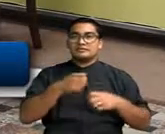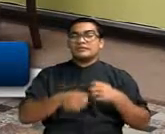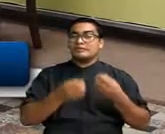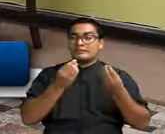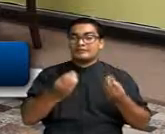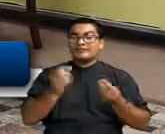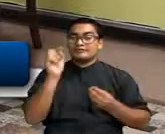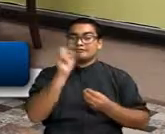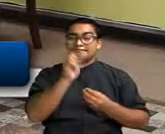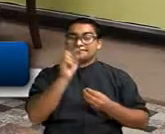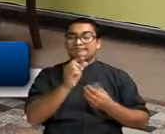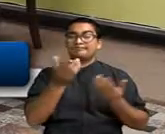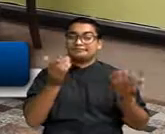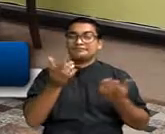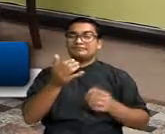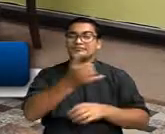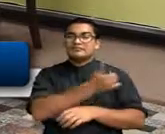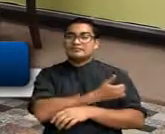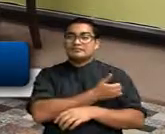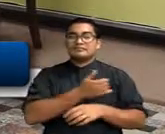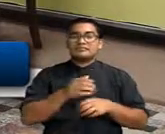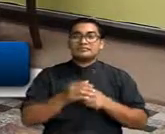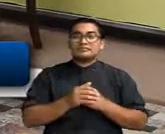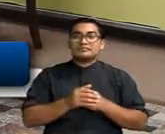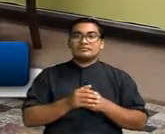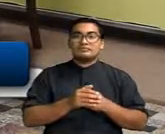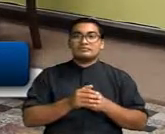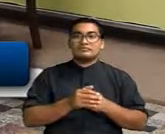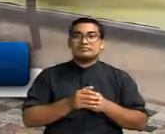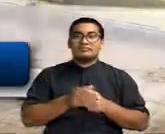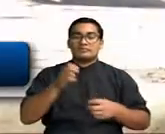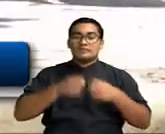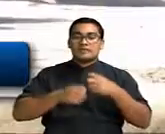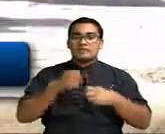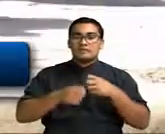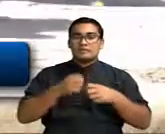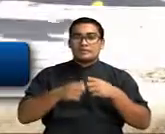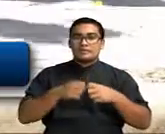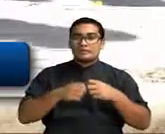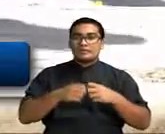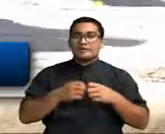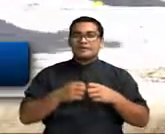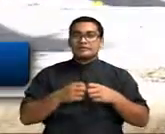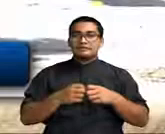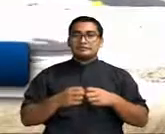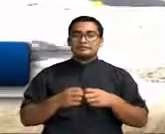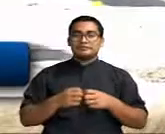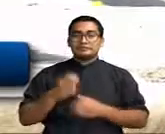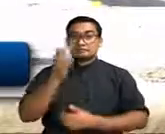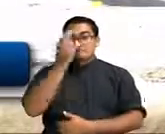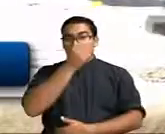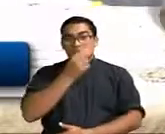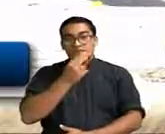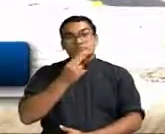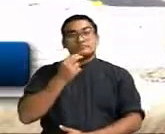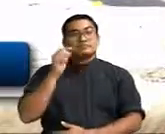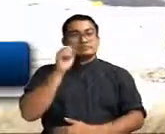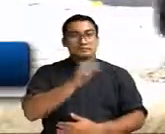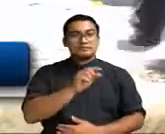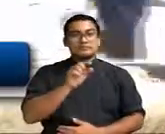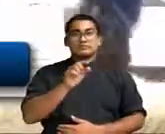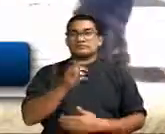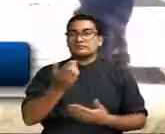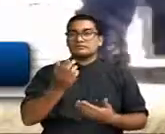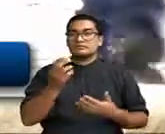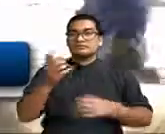se diagnostican. Es la segunda causa de consulta en nuestra consulta externa